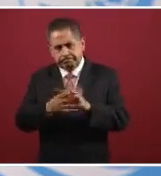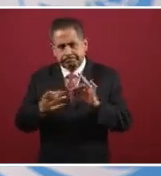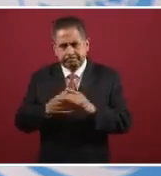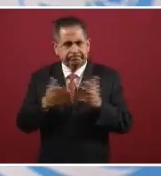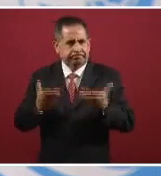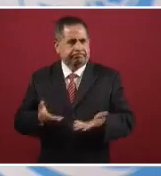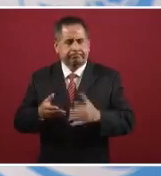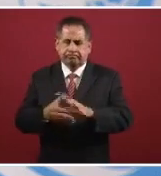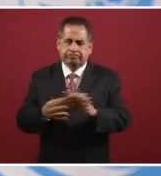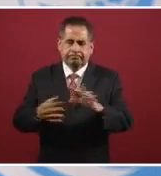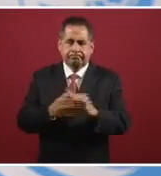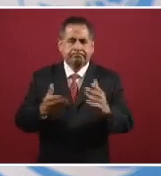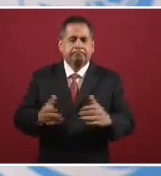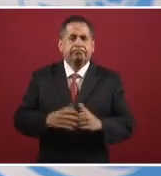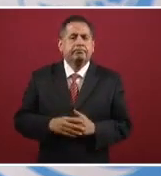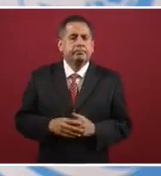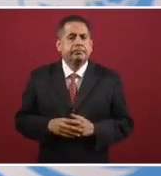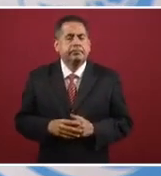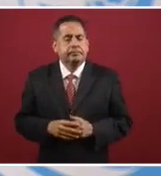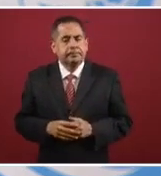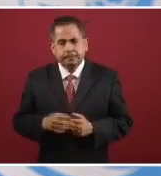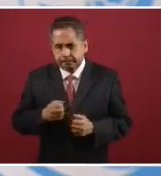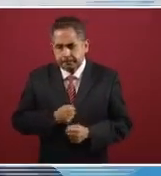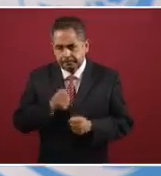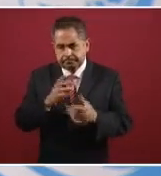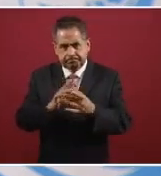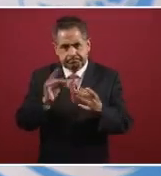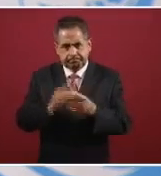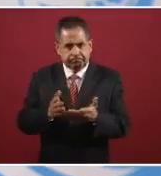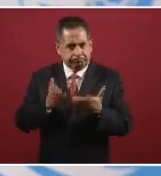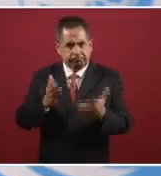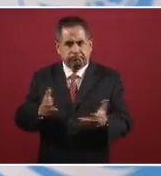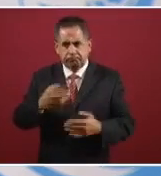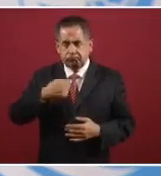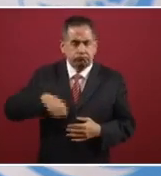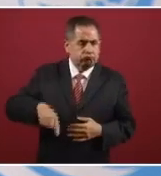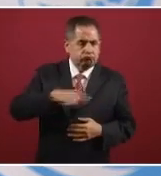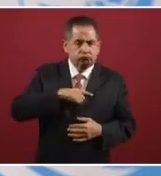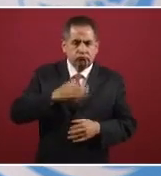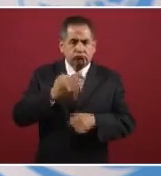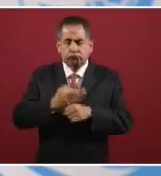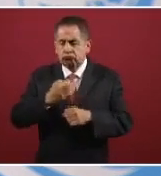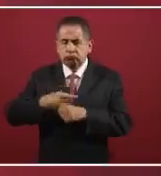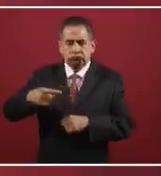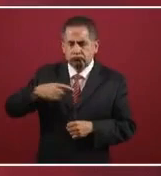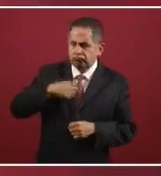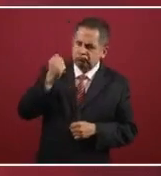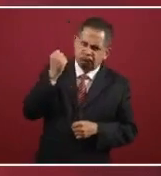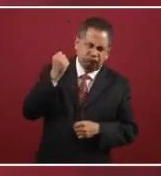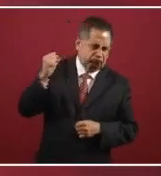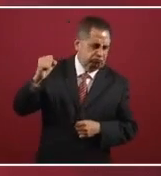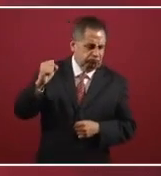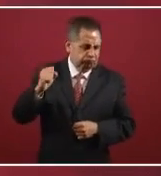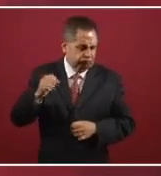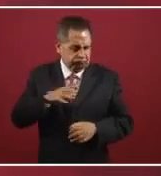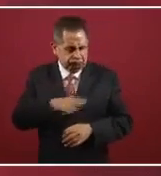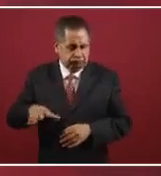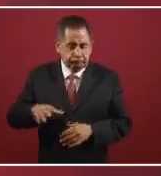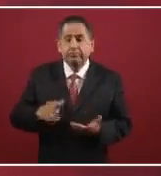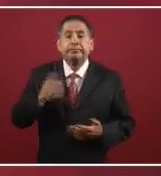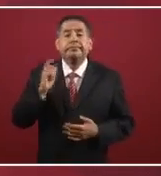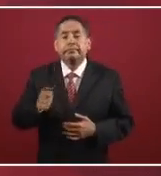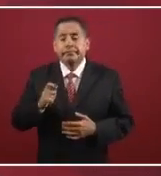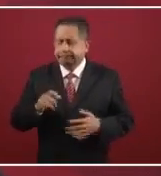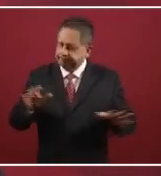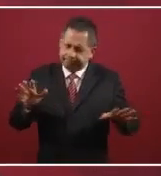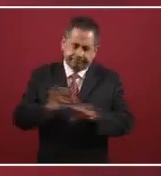para hacerlo, se quiere manifestar que estamos en una rebelión, estamos en un